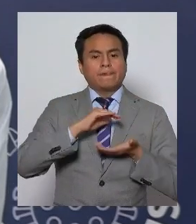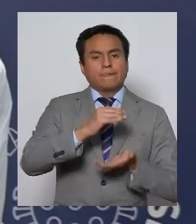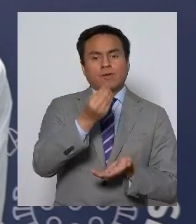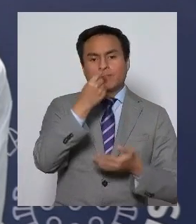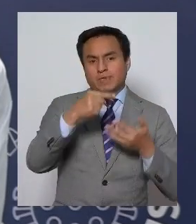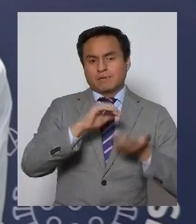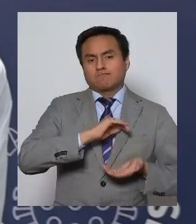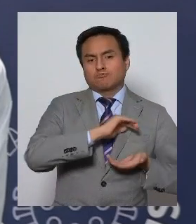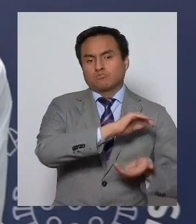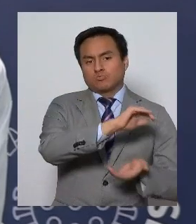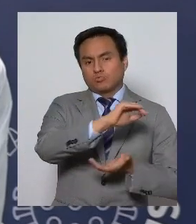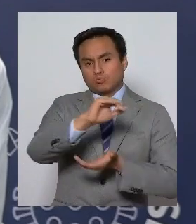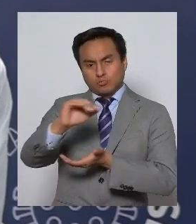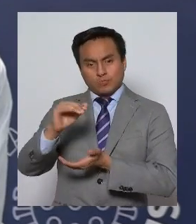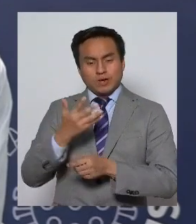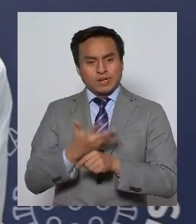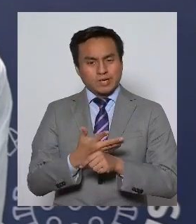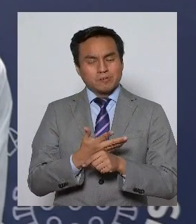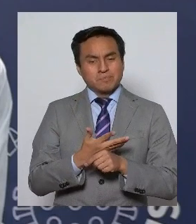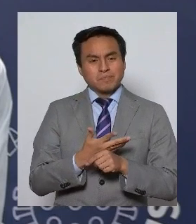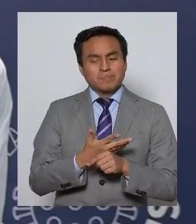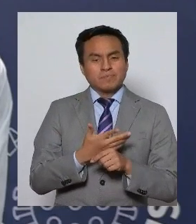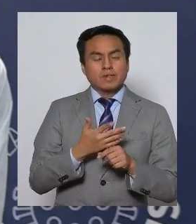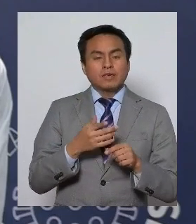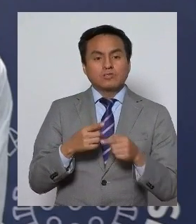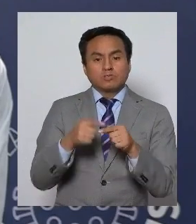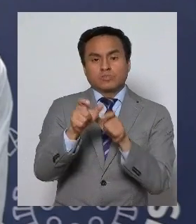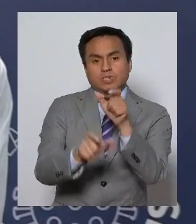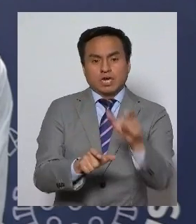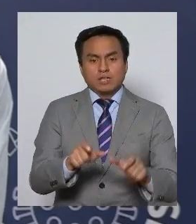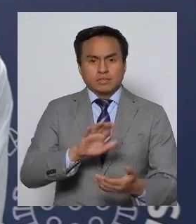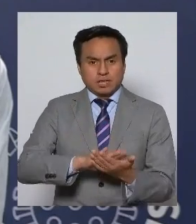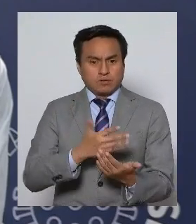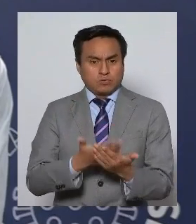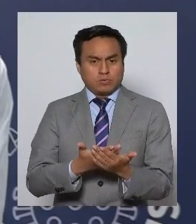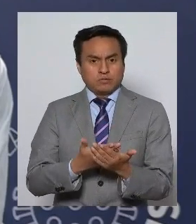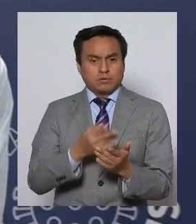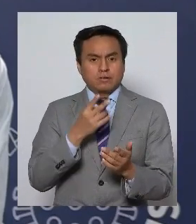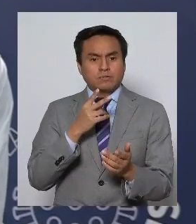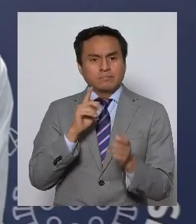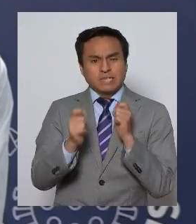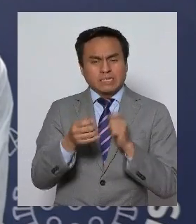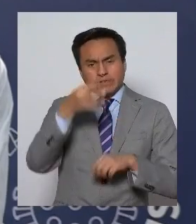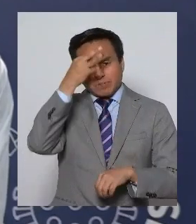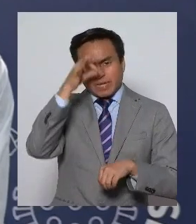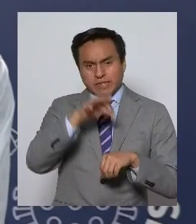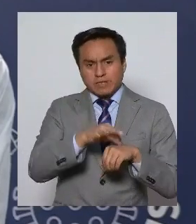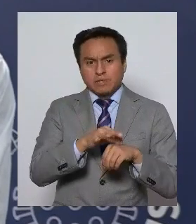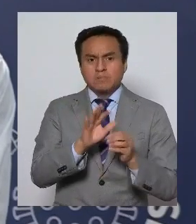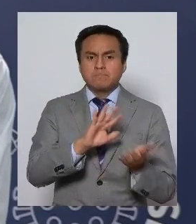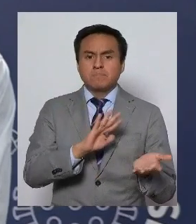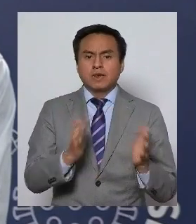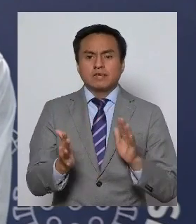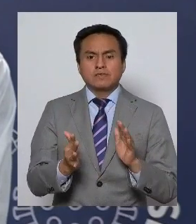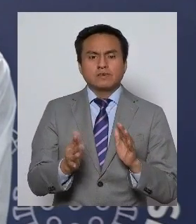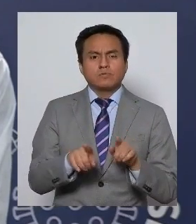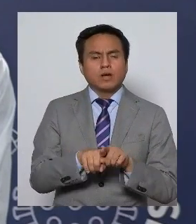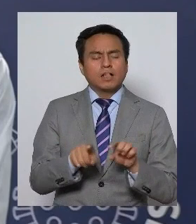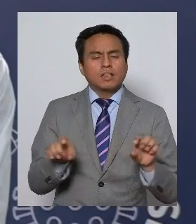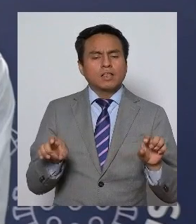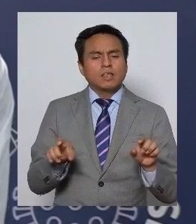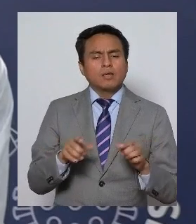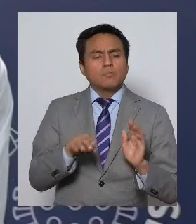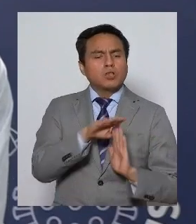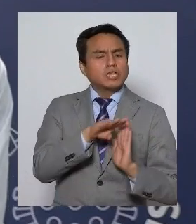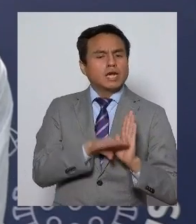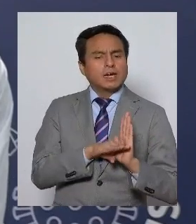cajas de alimentos, la alimentación, un condicionante social de la salud y riesgo de enfermedad, parece y la avala como una política